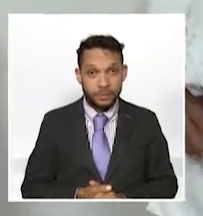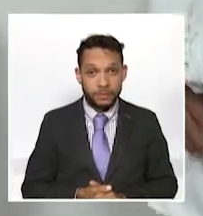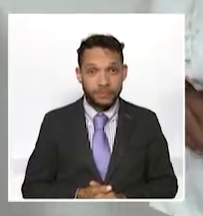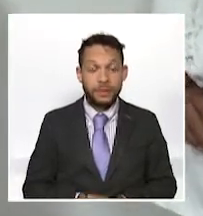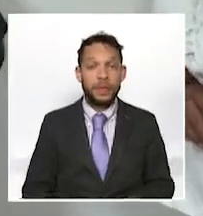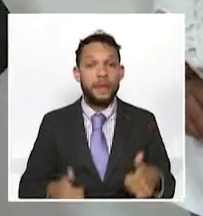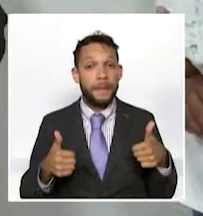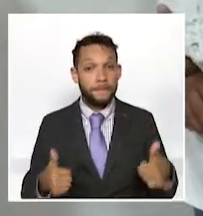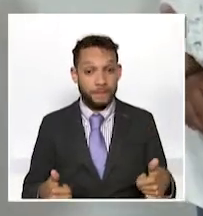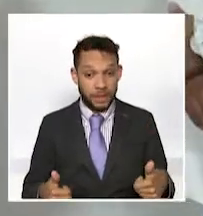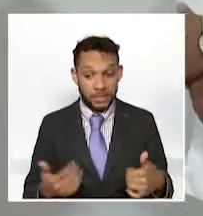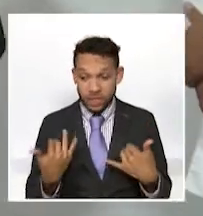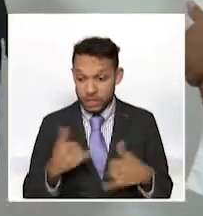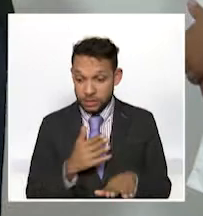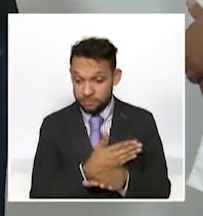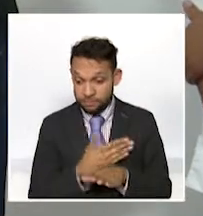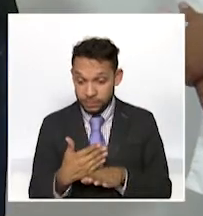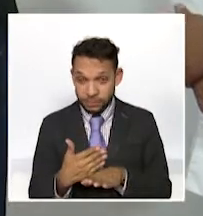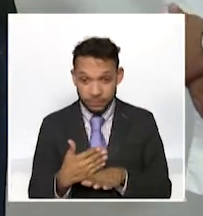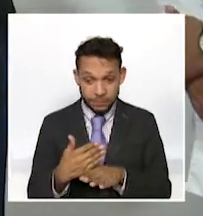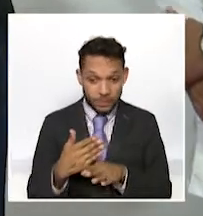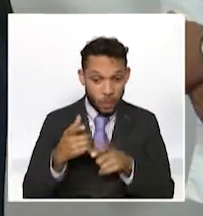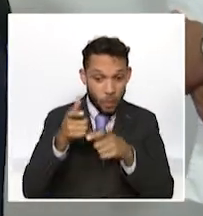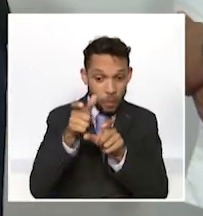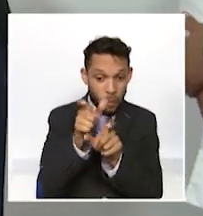Bueno, cuando llegamos a esta zona cervical,